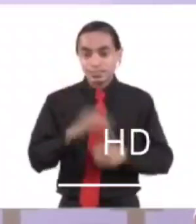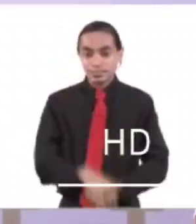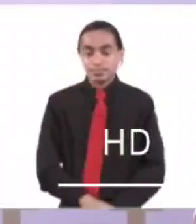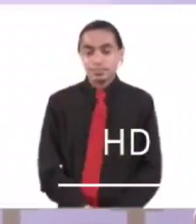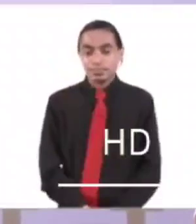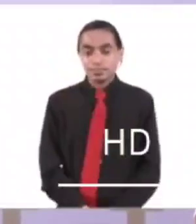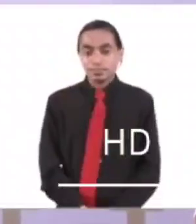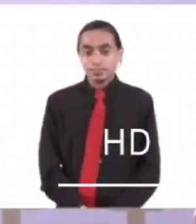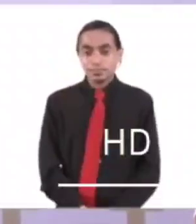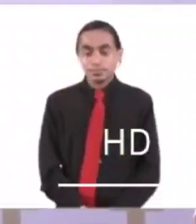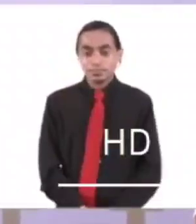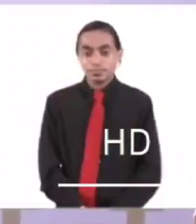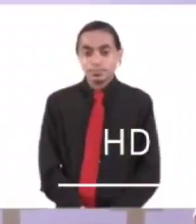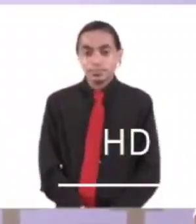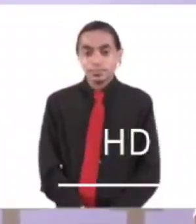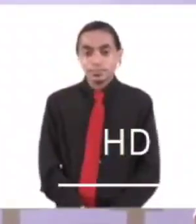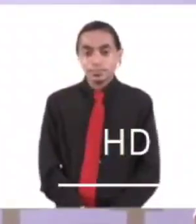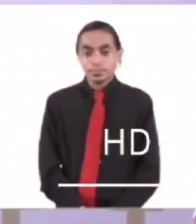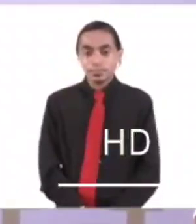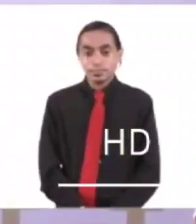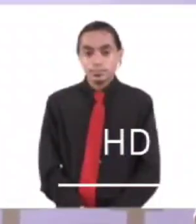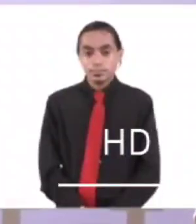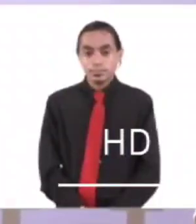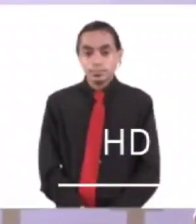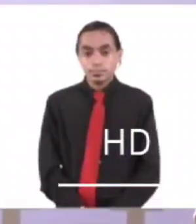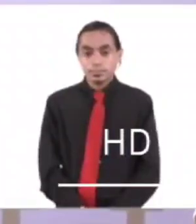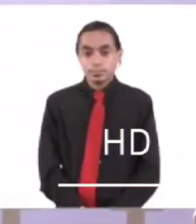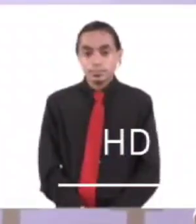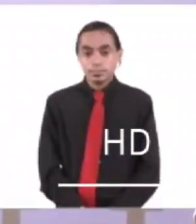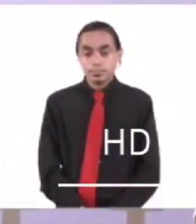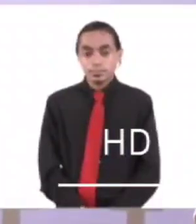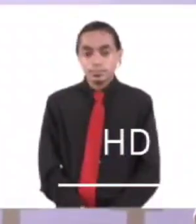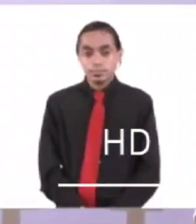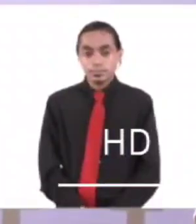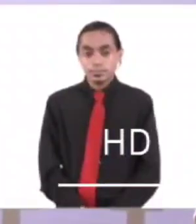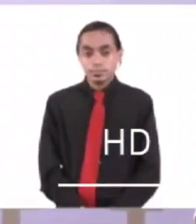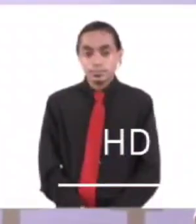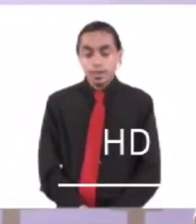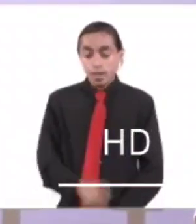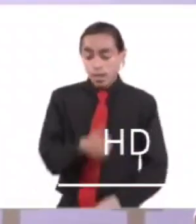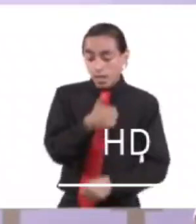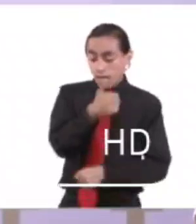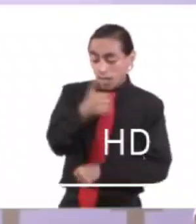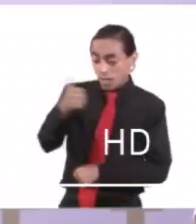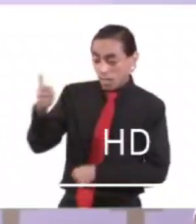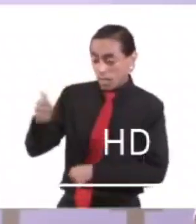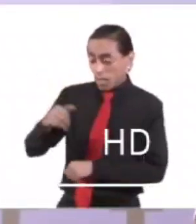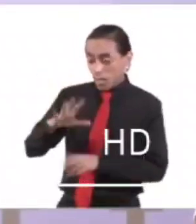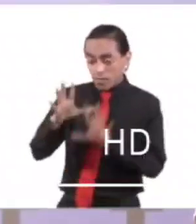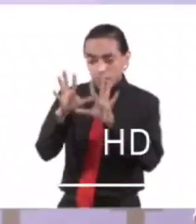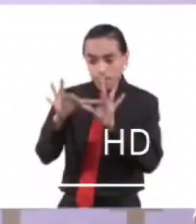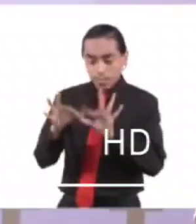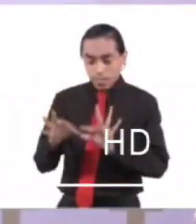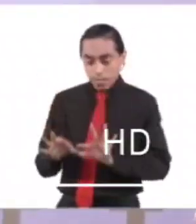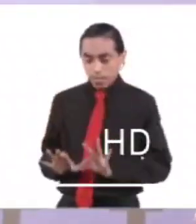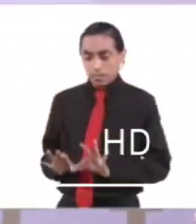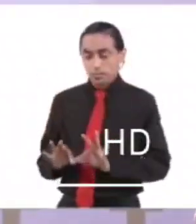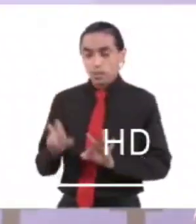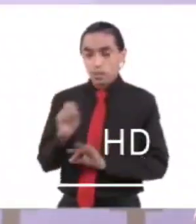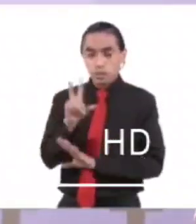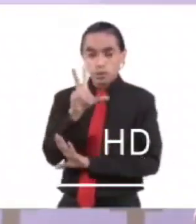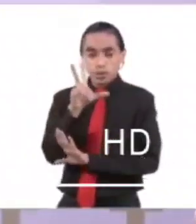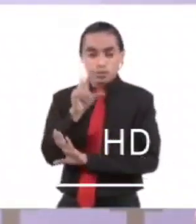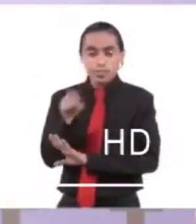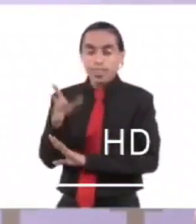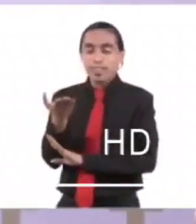tan importante. Yo ya no me voy a referir a cada una y cada uno de los presentes, ya lo hizo Villamil de